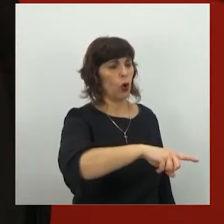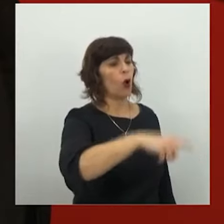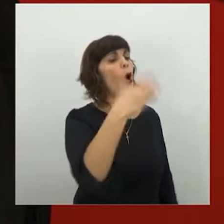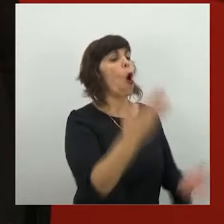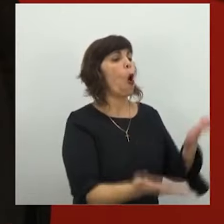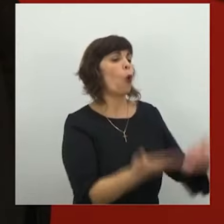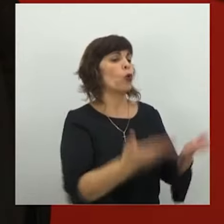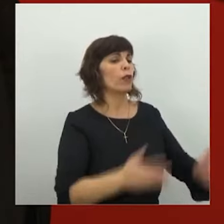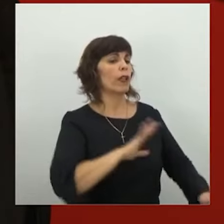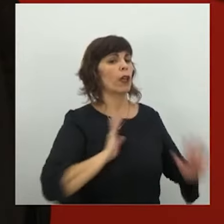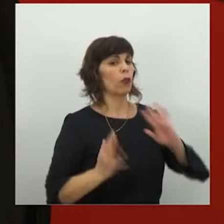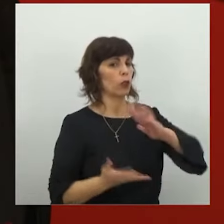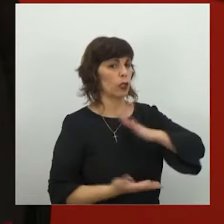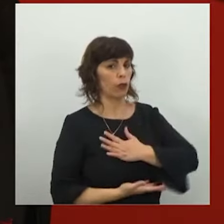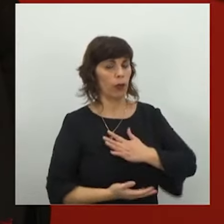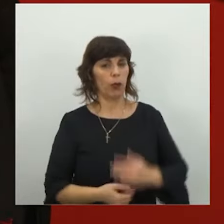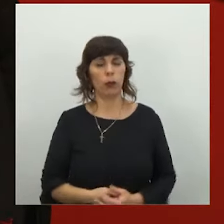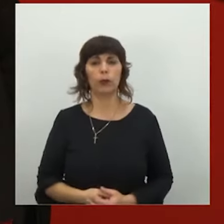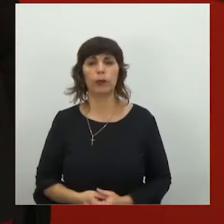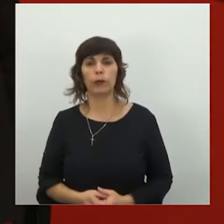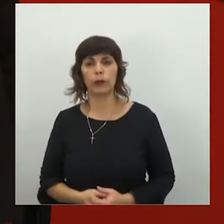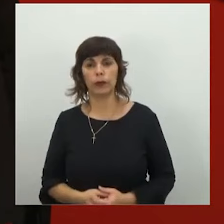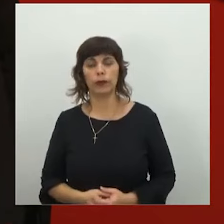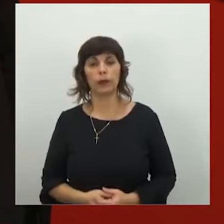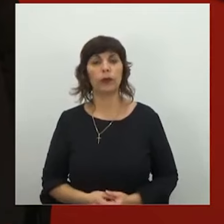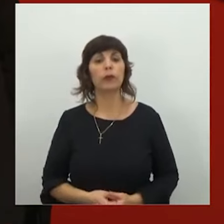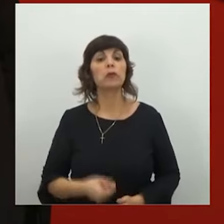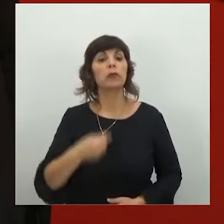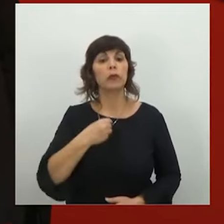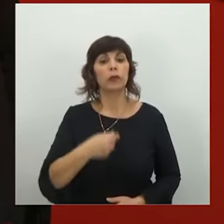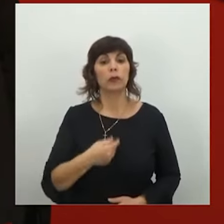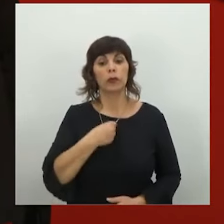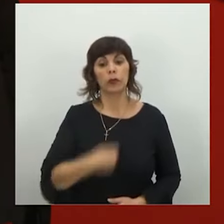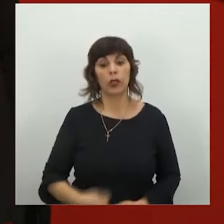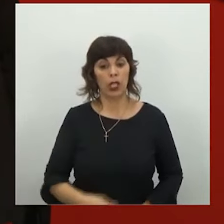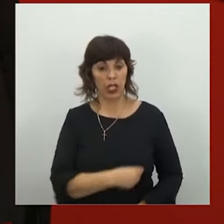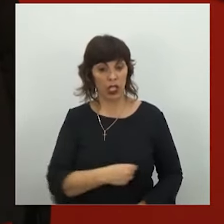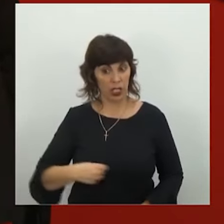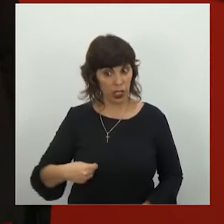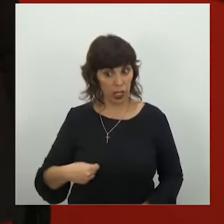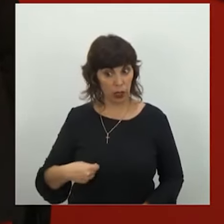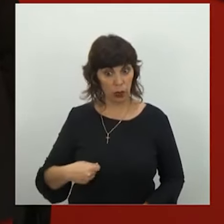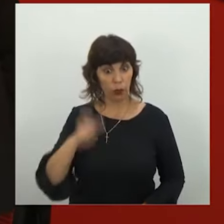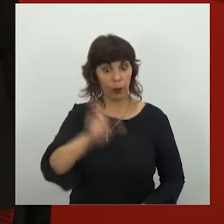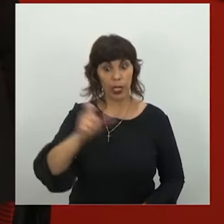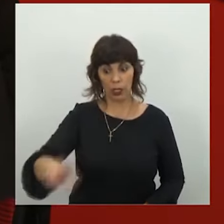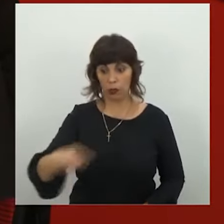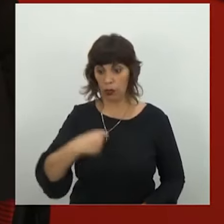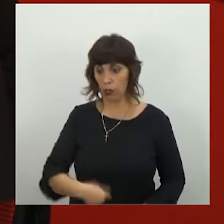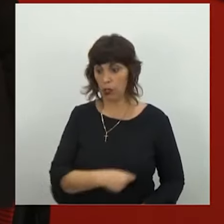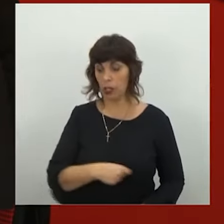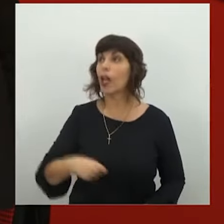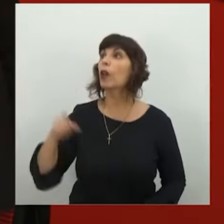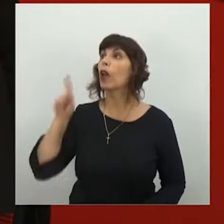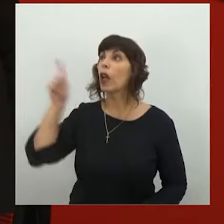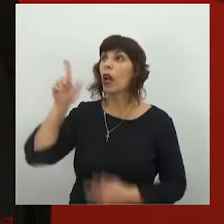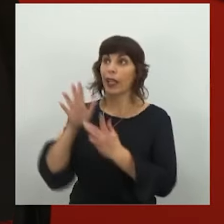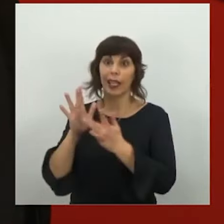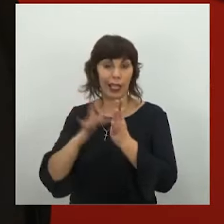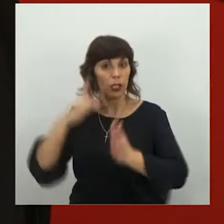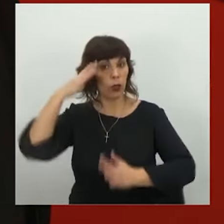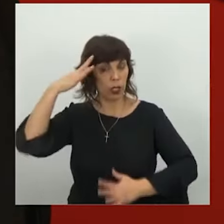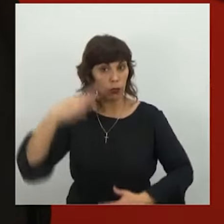de la maldición. Ningún cristiano que cree en Jesucristo, ningún cristiano que vive bajo